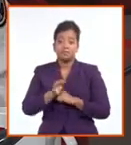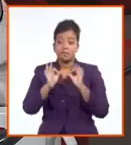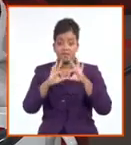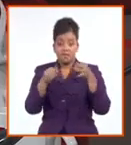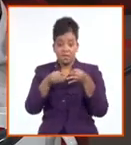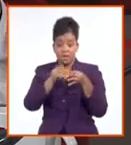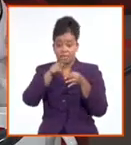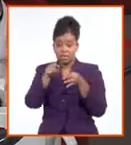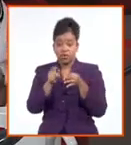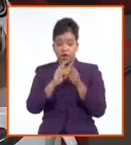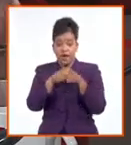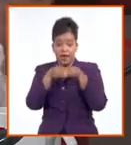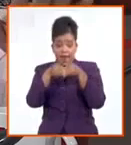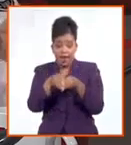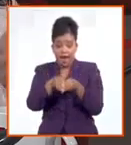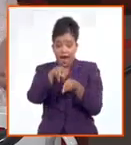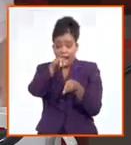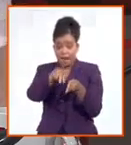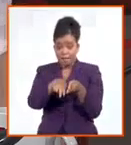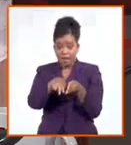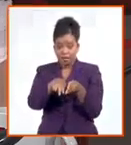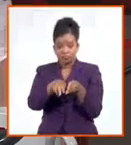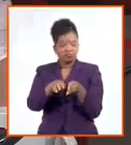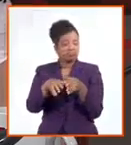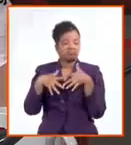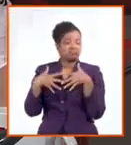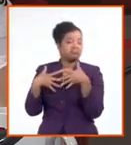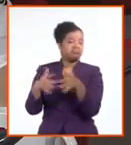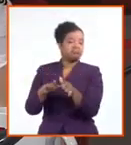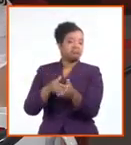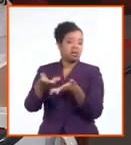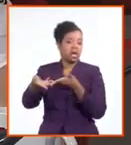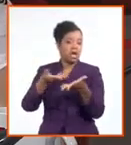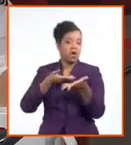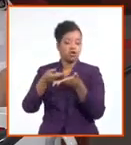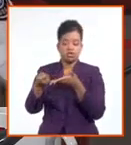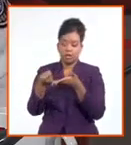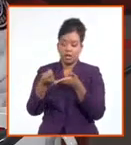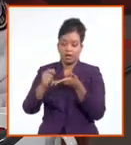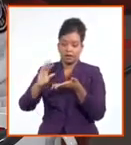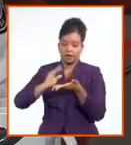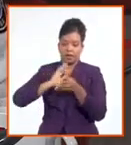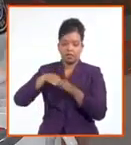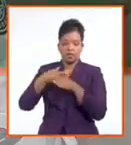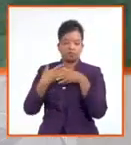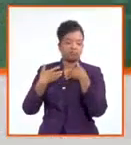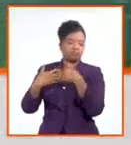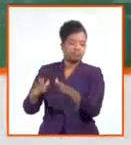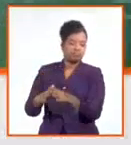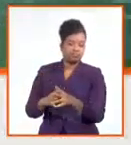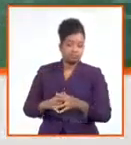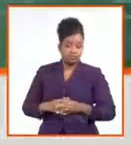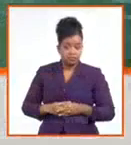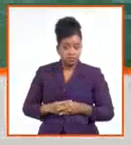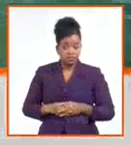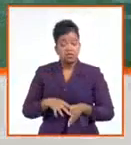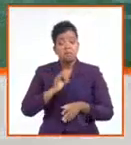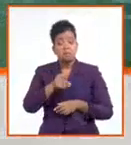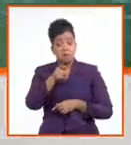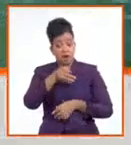participantes que fueron abandonados a su suerte por estos traficantes de personas. Ese elemento que usted señalaba es